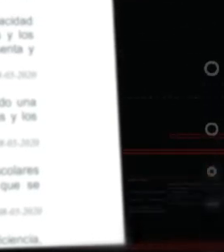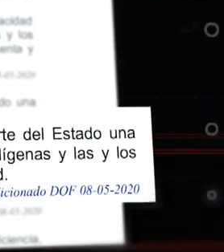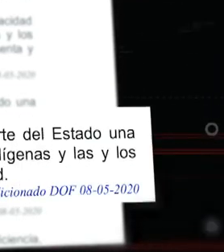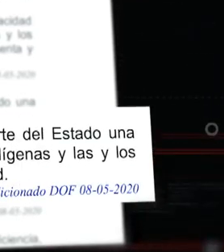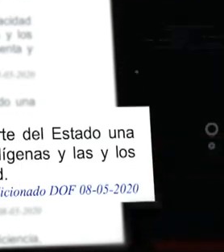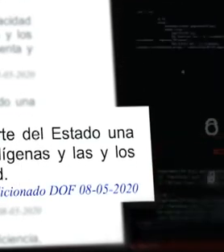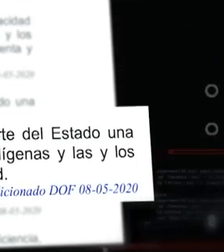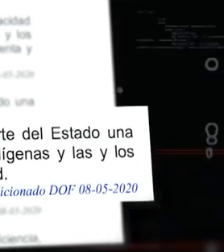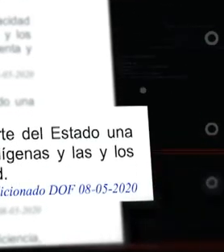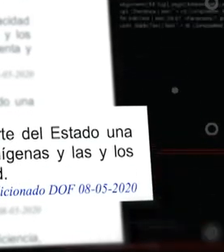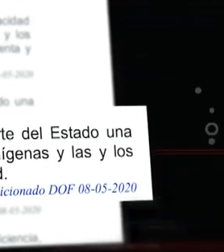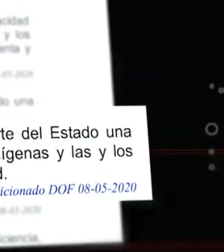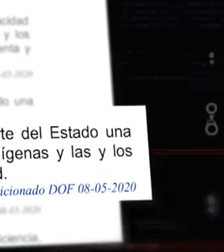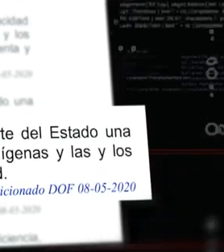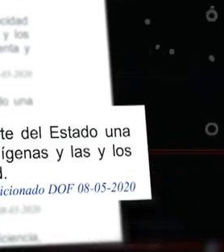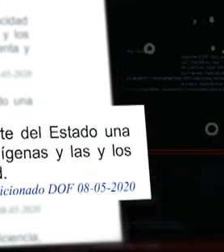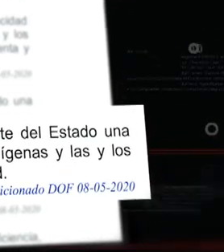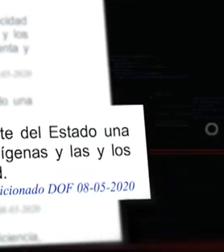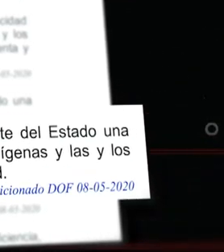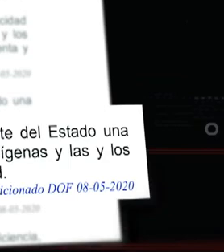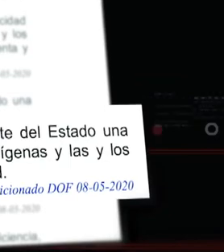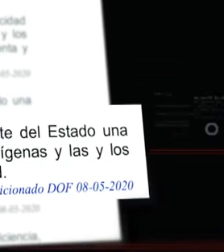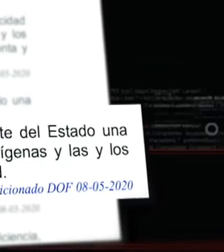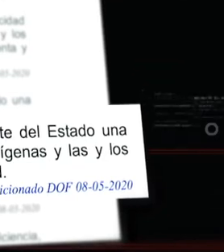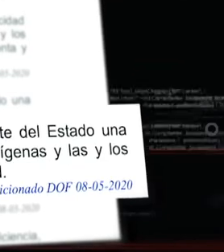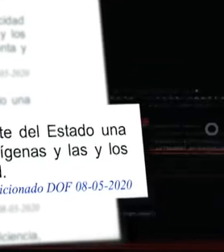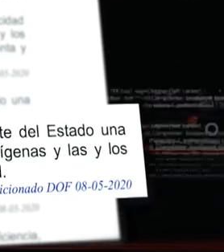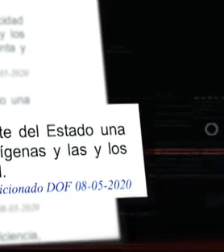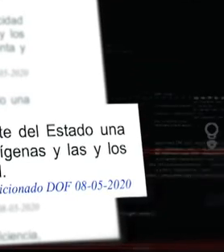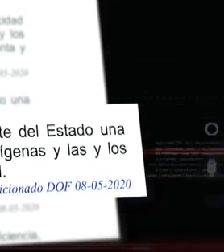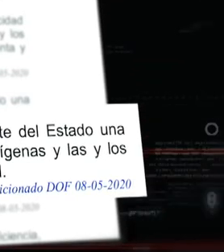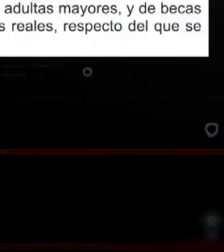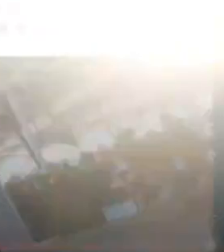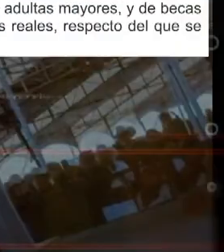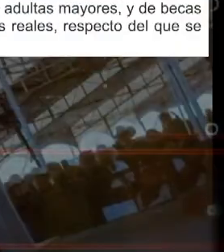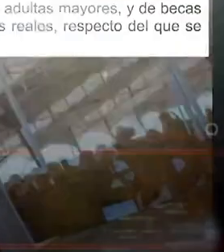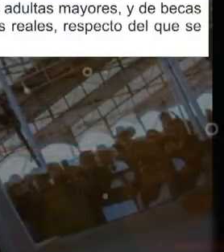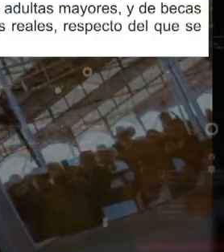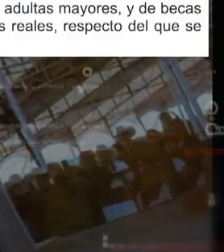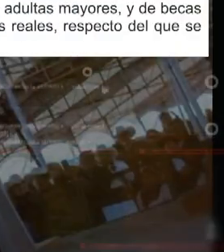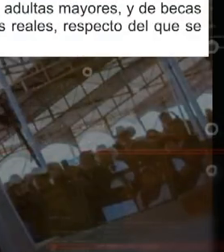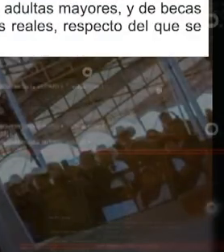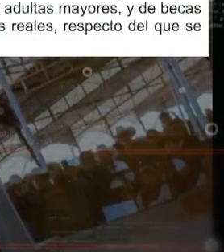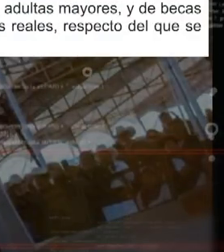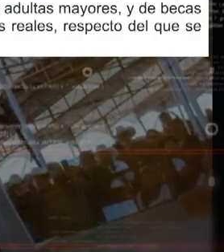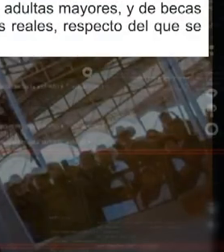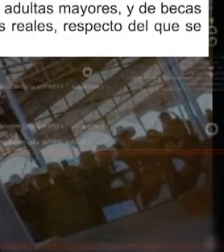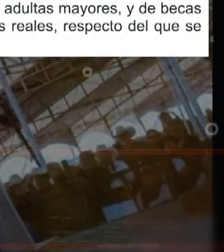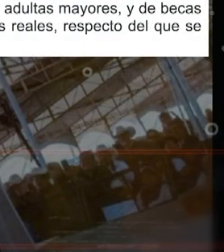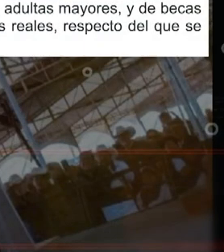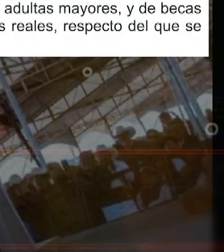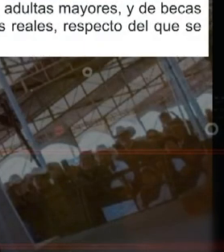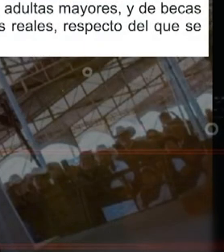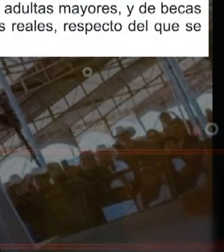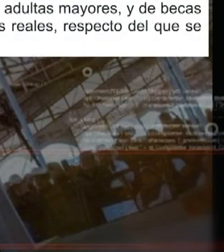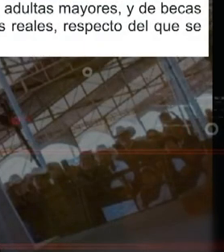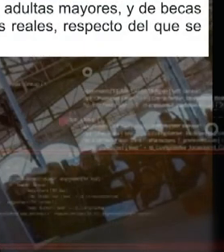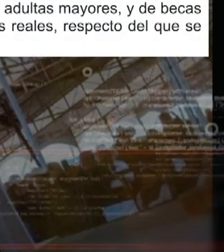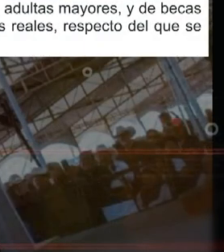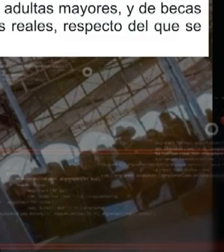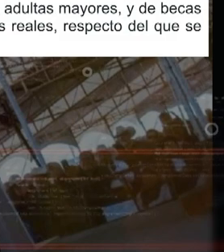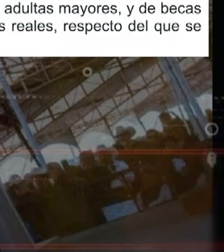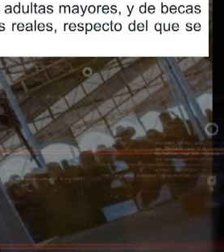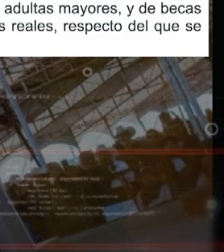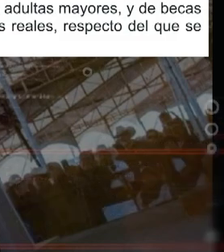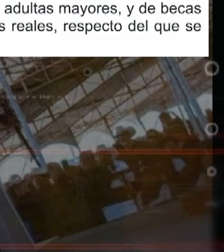estos programas. Además, por ley, el monto de los recursos asignados para los programas sociales no puede ser disminuido